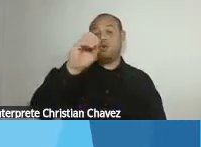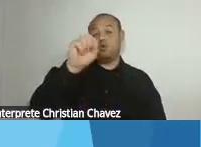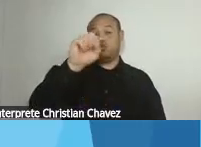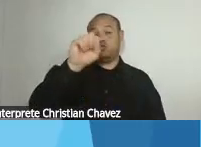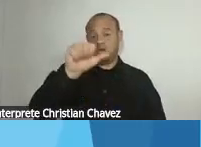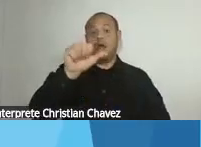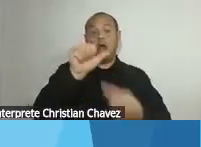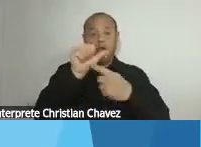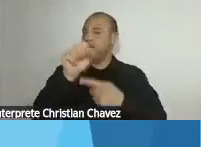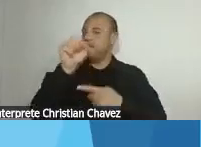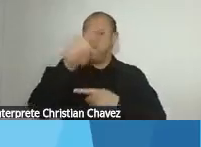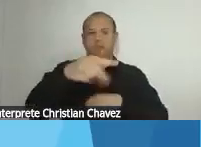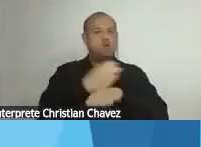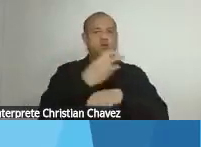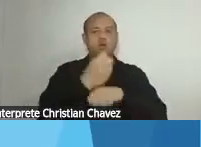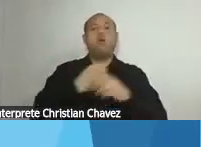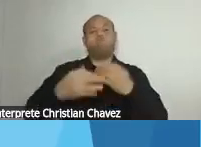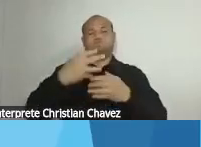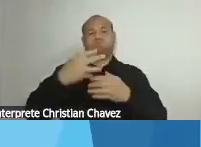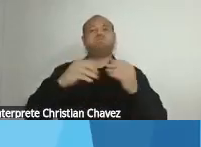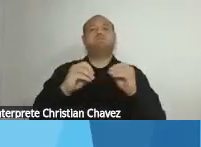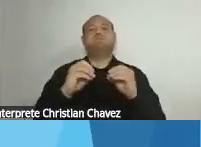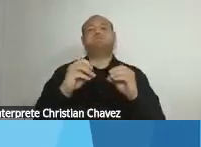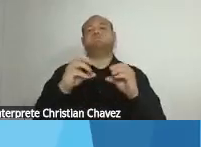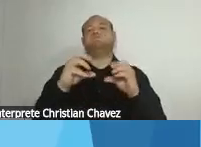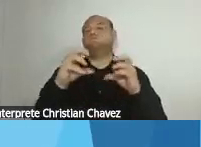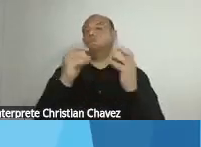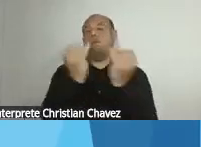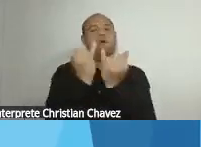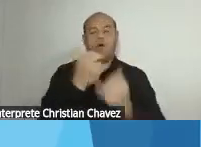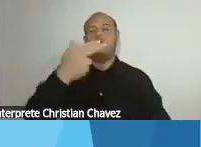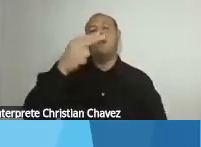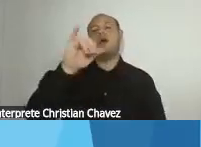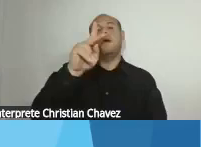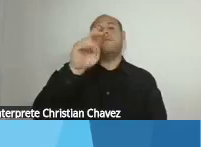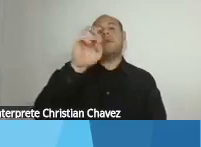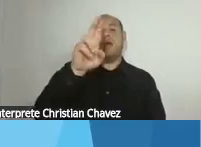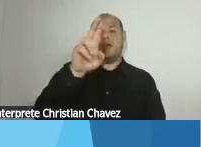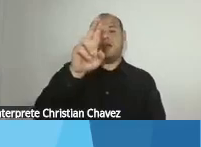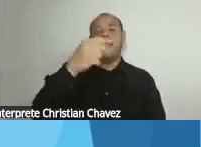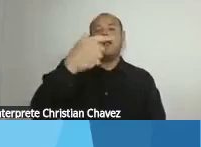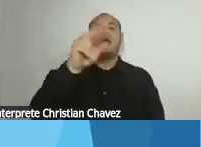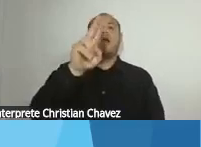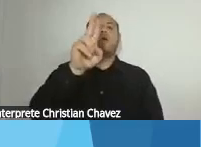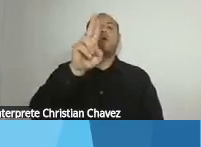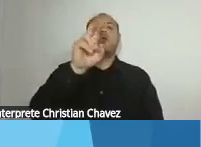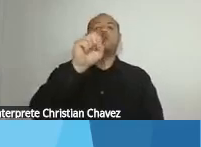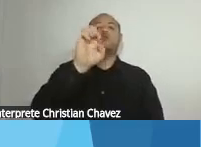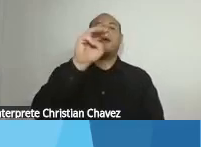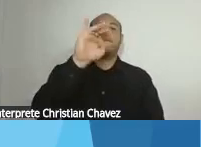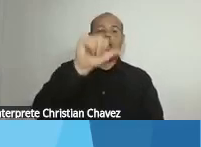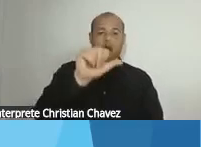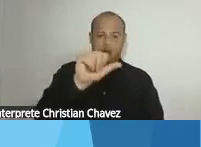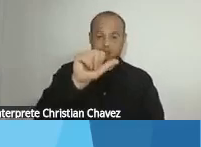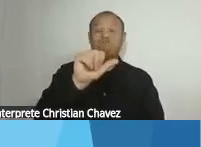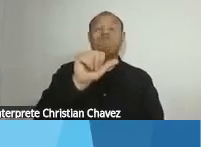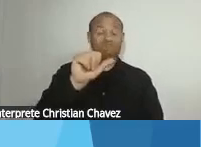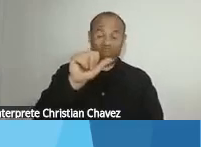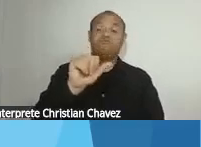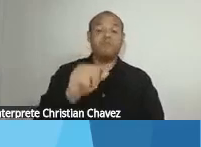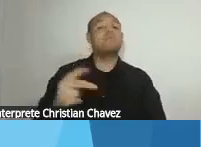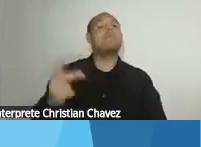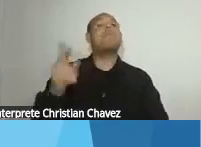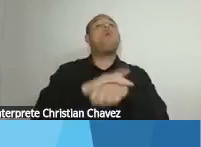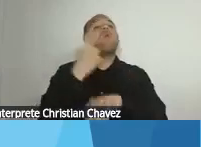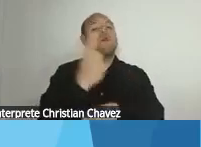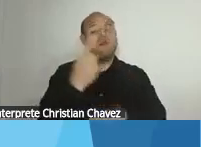¿sí? Y va a provocar hiperglucemia. Entonces, podemos visualizar que cuando hay ausencia de insulina, se